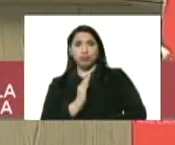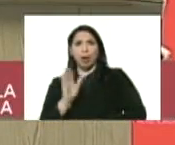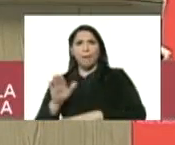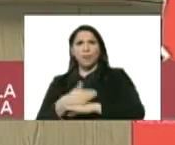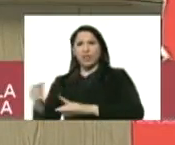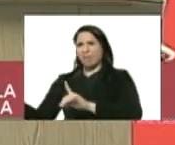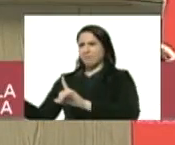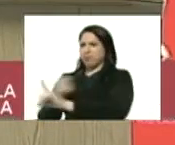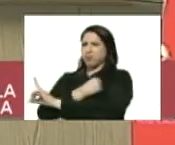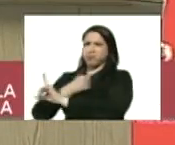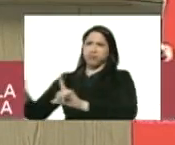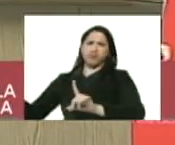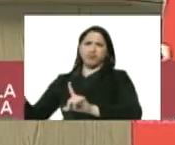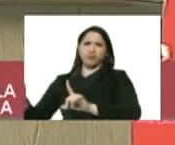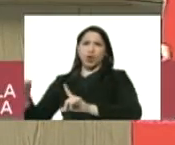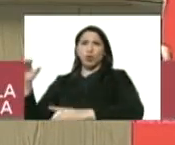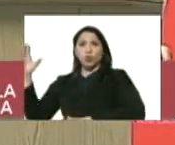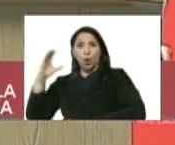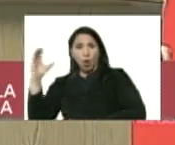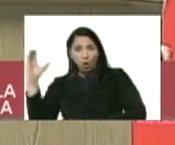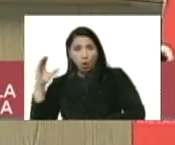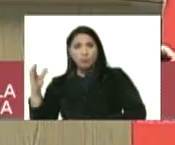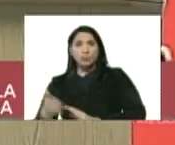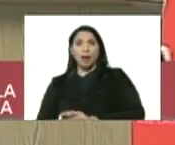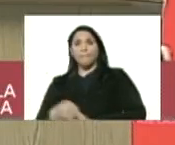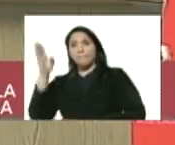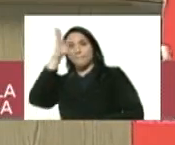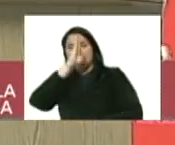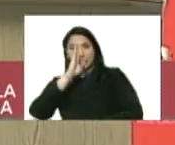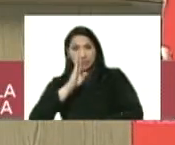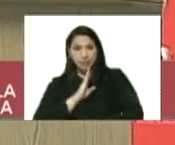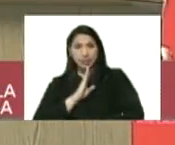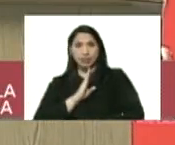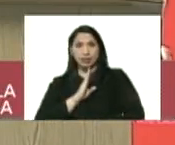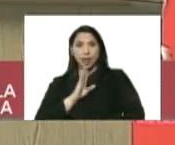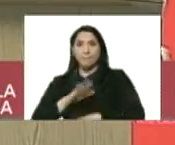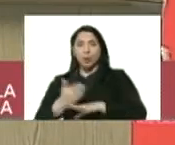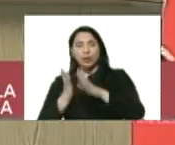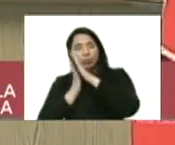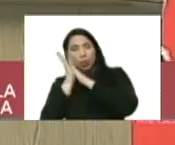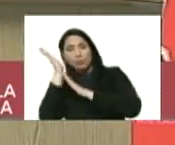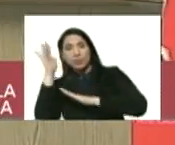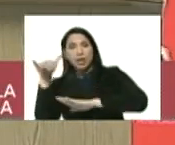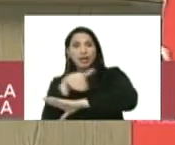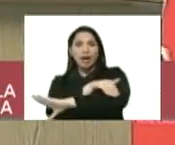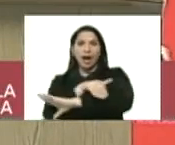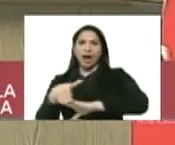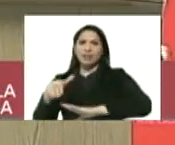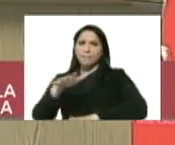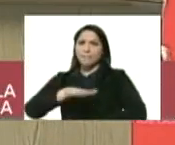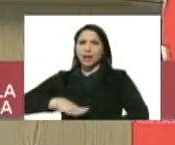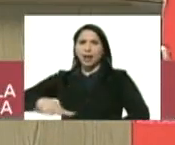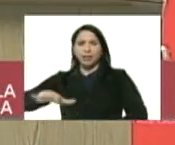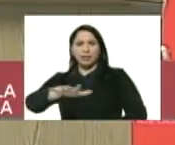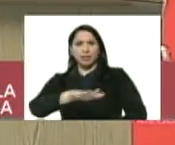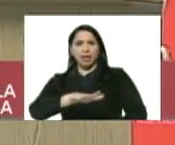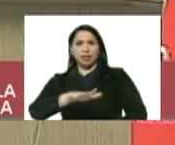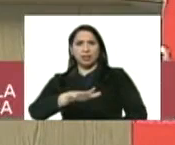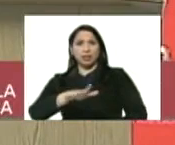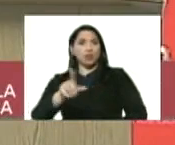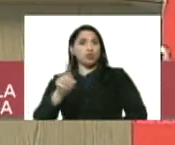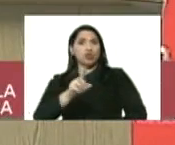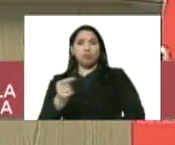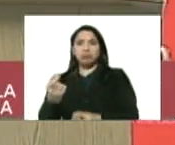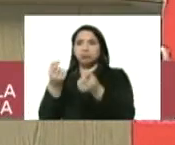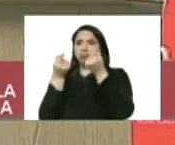pateados literalmente en Colombia, en Brasil, porque dormían en las calles, en las plazas, no les llega ni